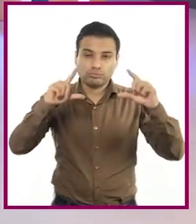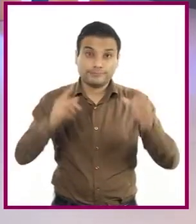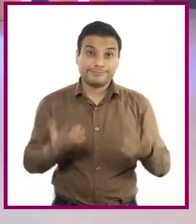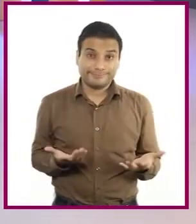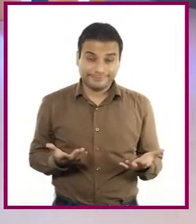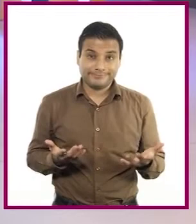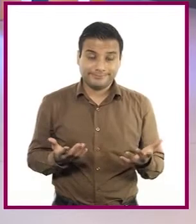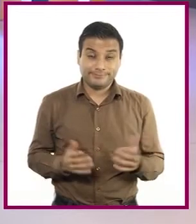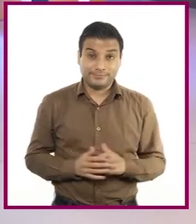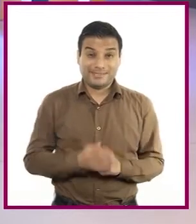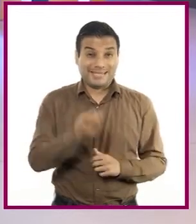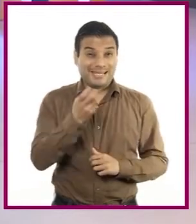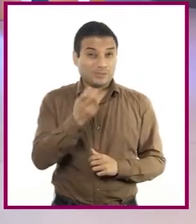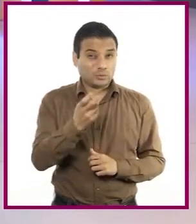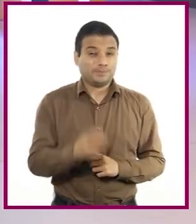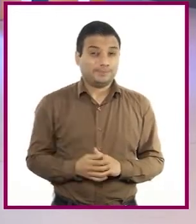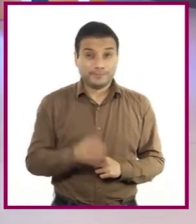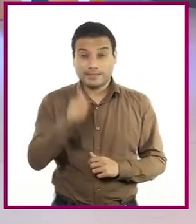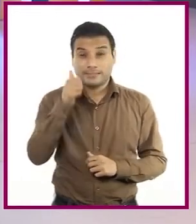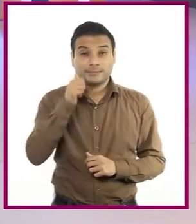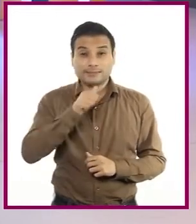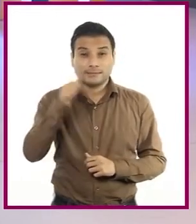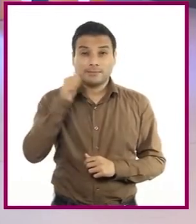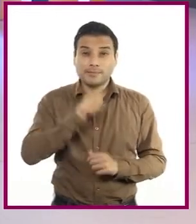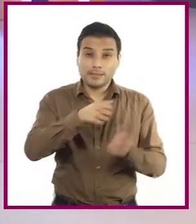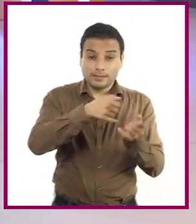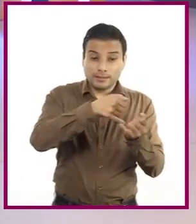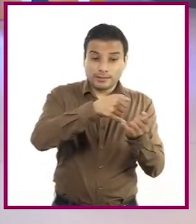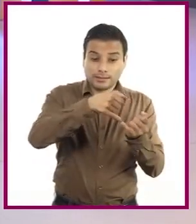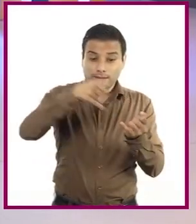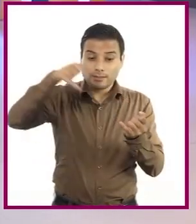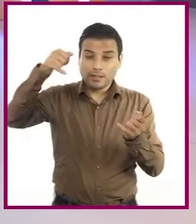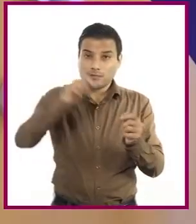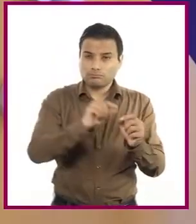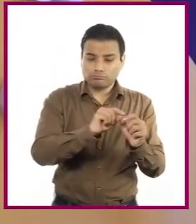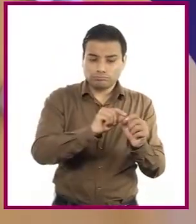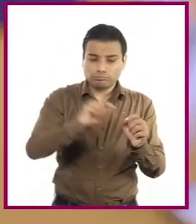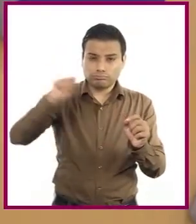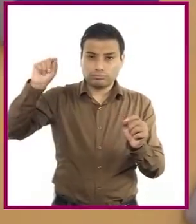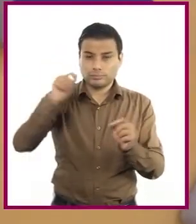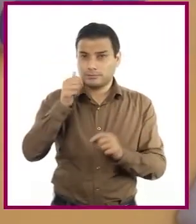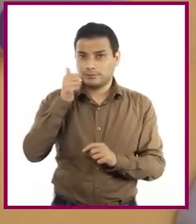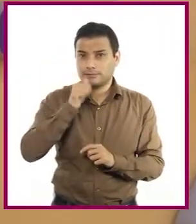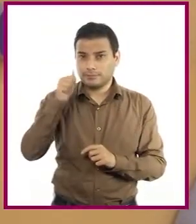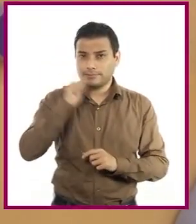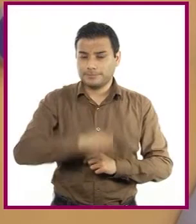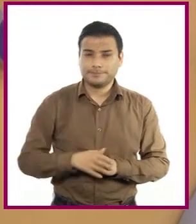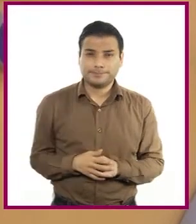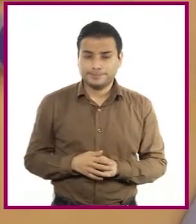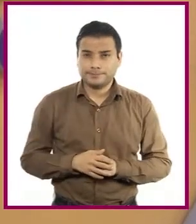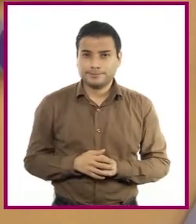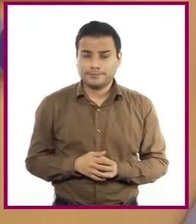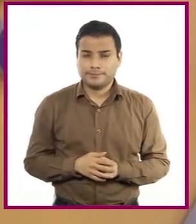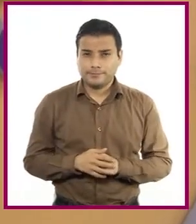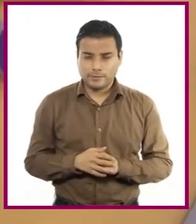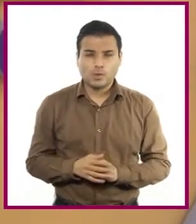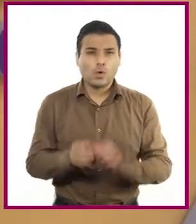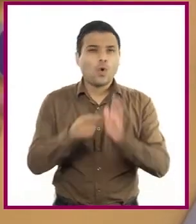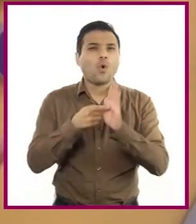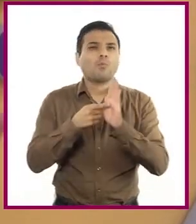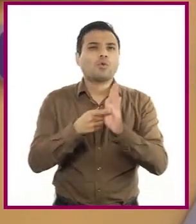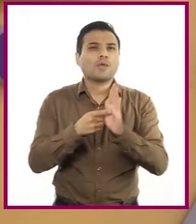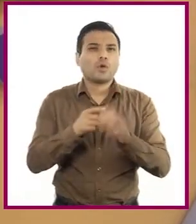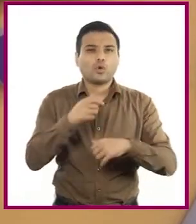directa siempre será una línea recta que cruza por el origen. El modelo general de una expresión algebraica